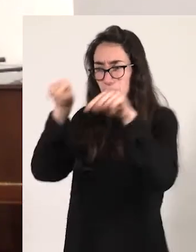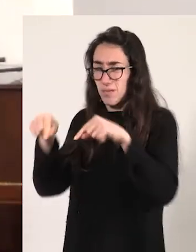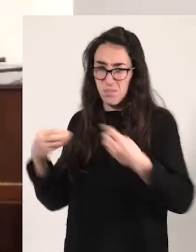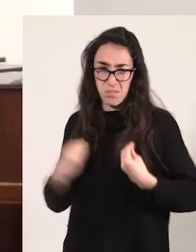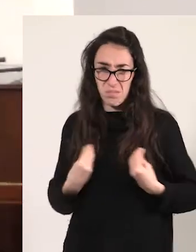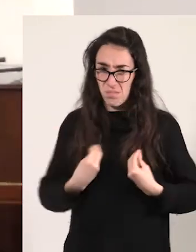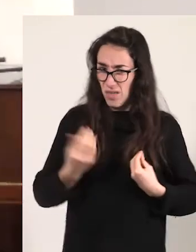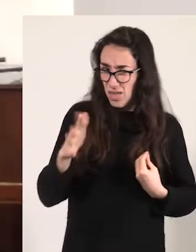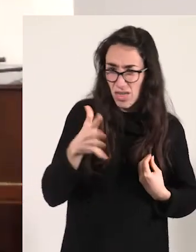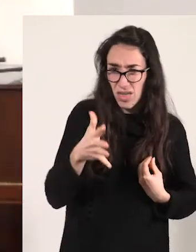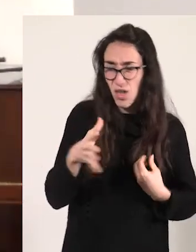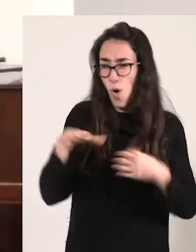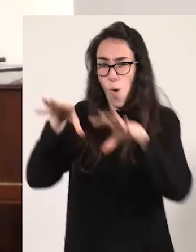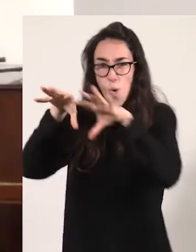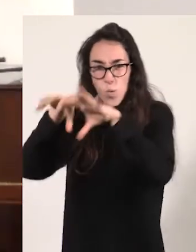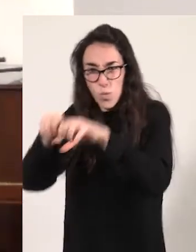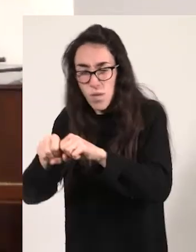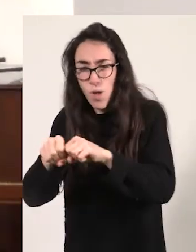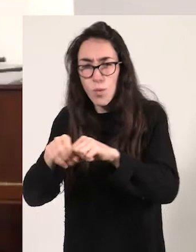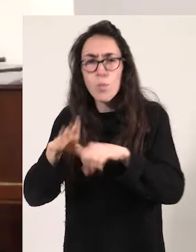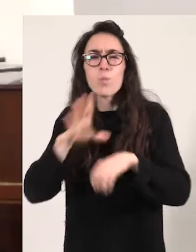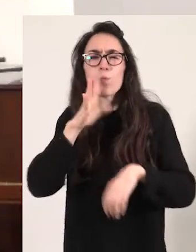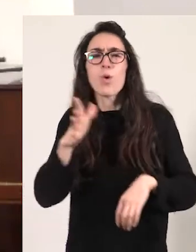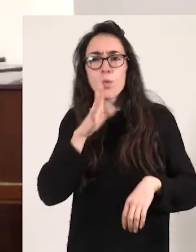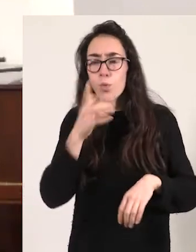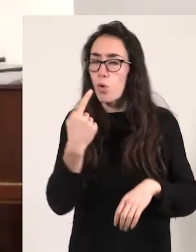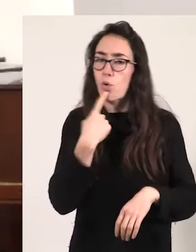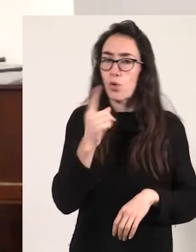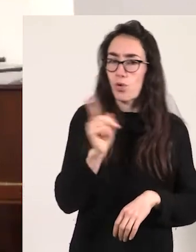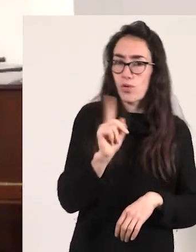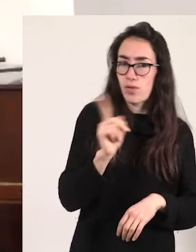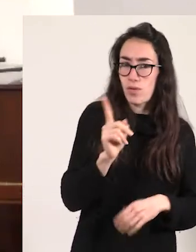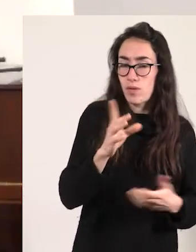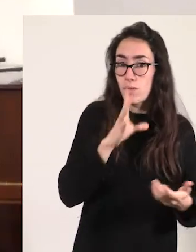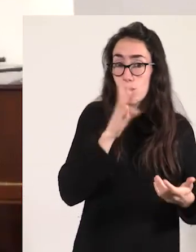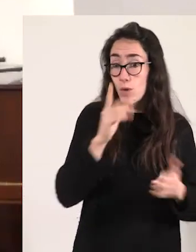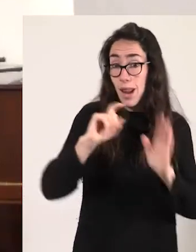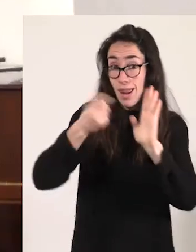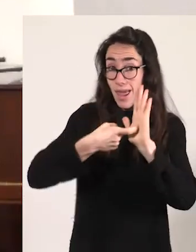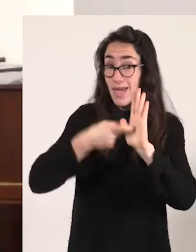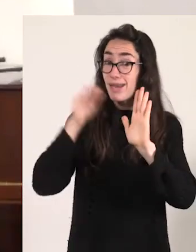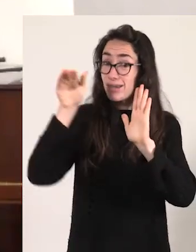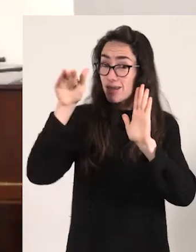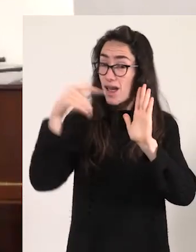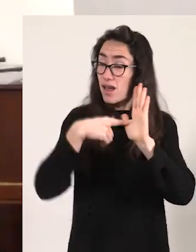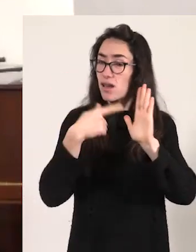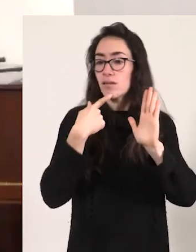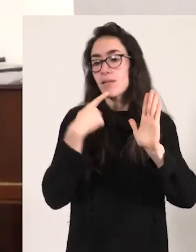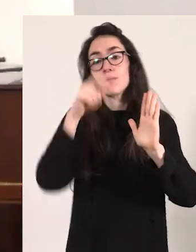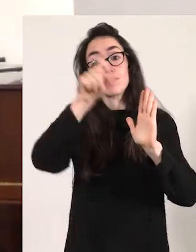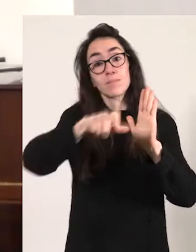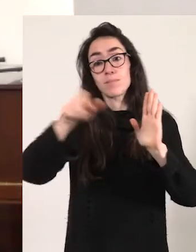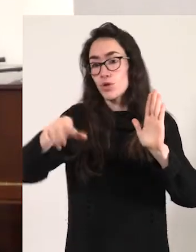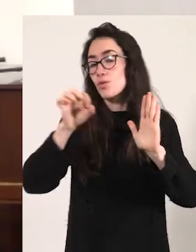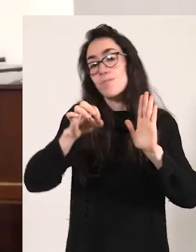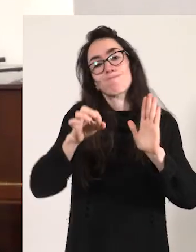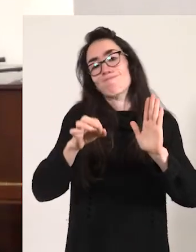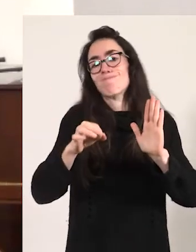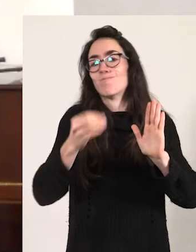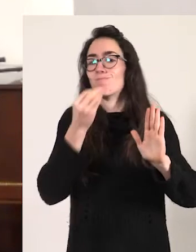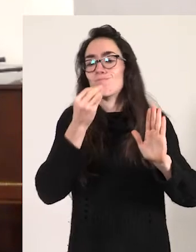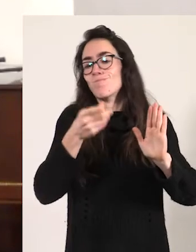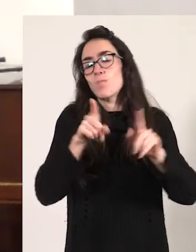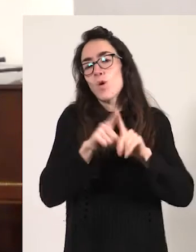qué aboca personas a malvivir en un edificio ocupado, porque la ley de extranjería convierte y regulariza a seres